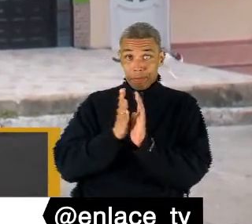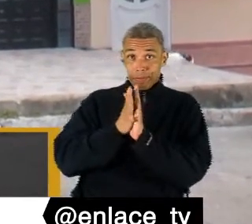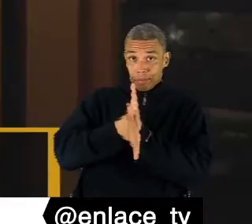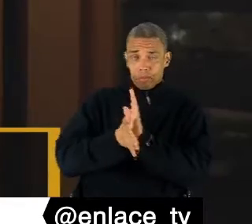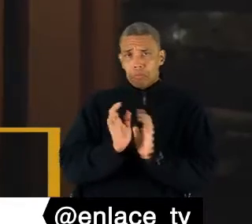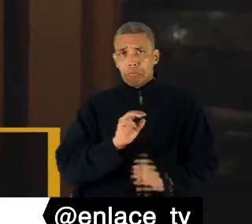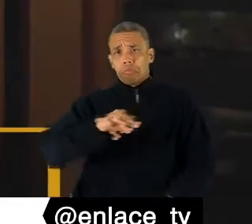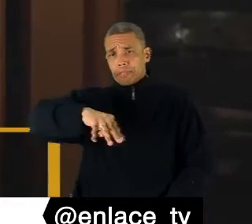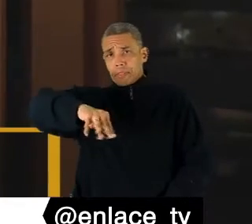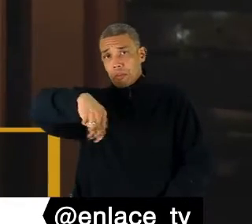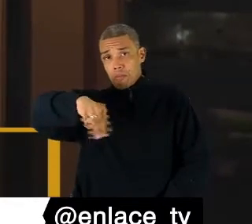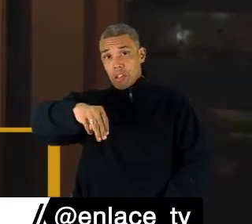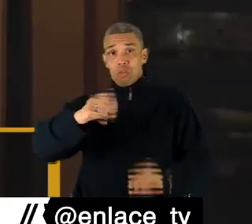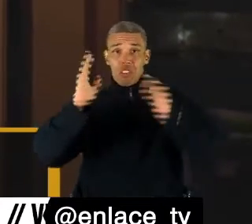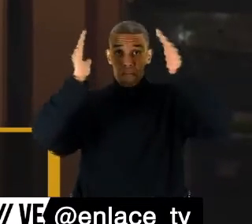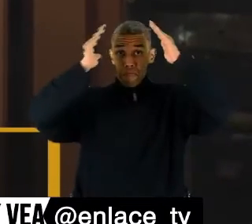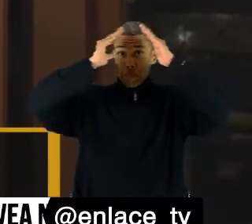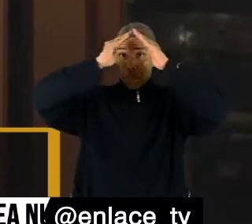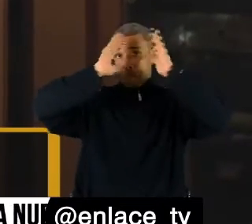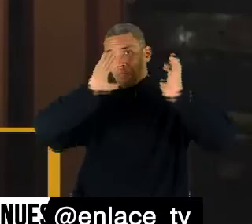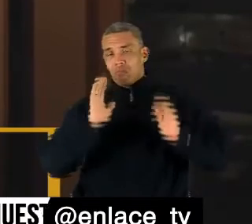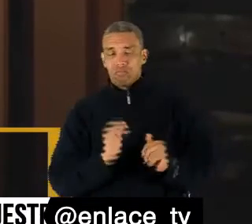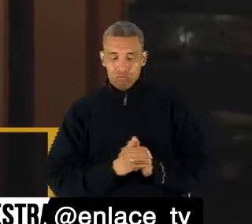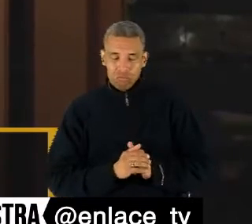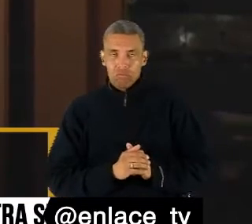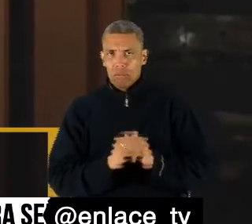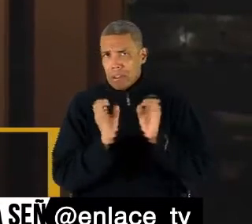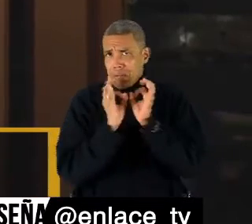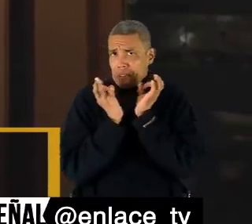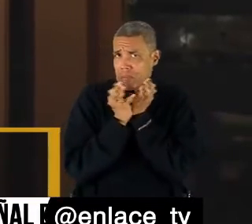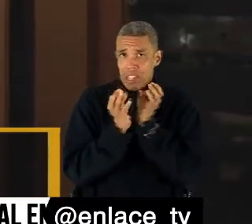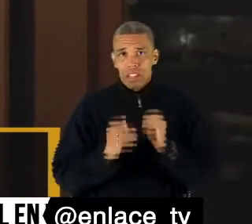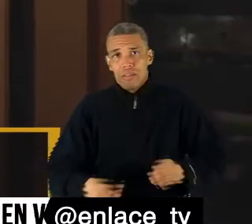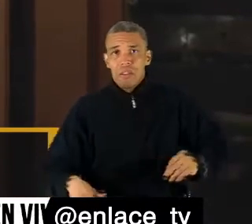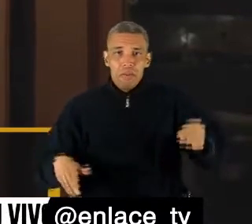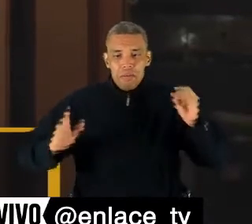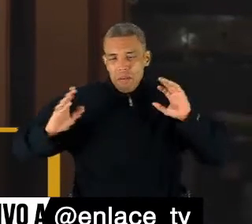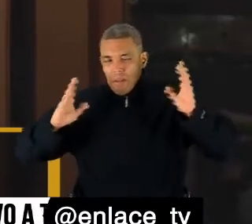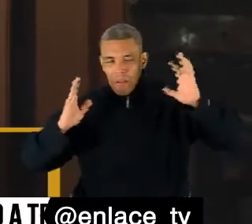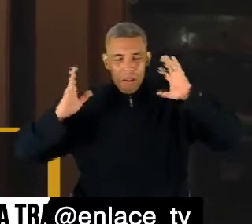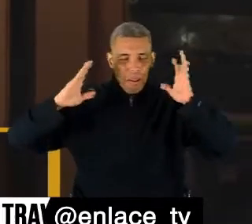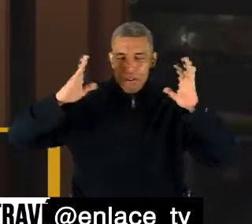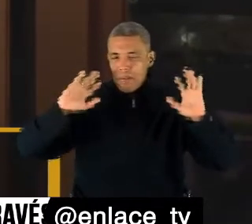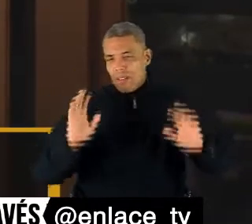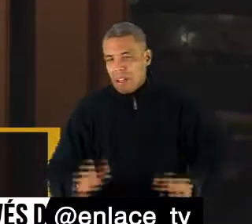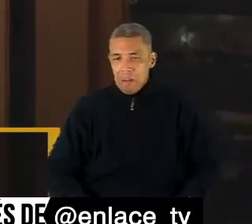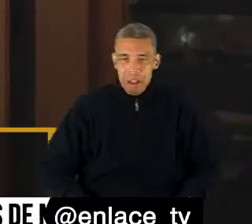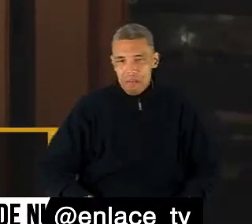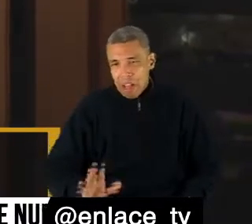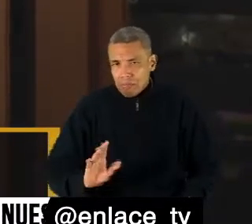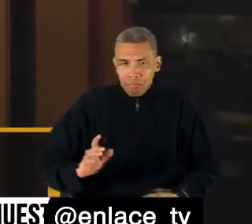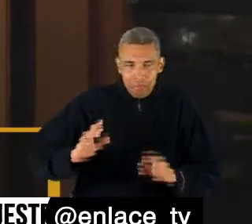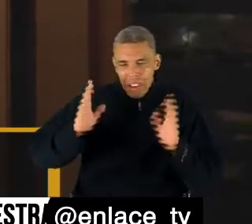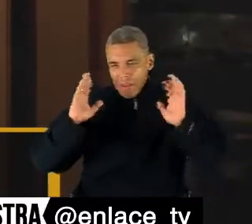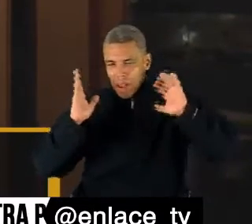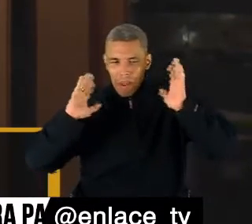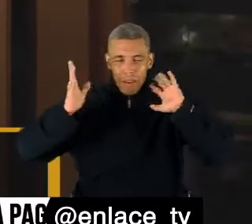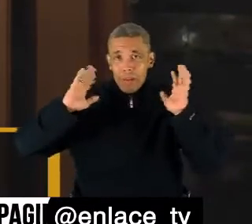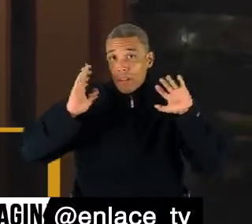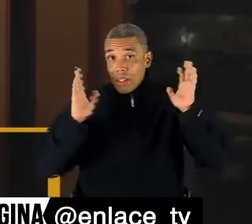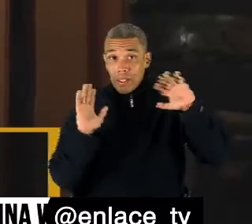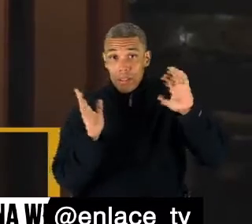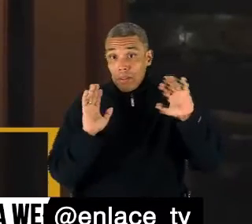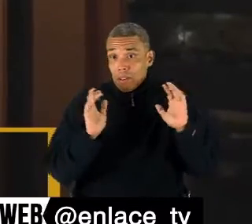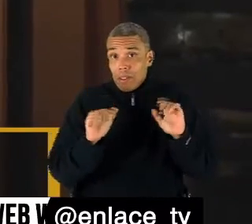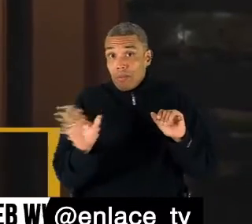encontramos aquí en la casa, debutando en familia, y cuando salimos a revisar las motos, porque casi todos en la casa tenemos